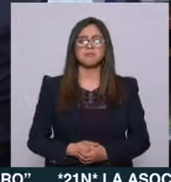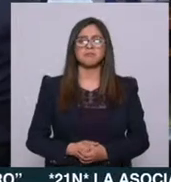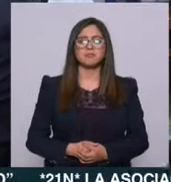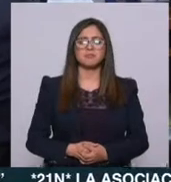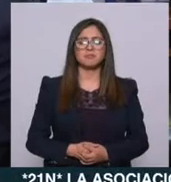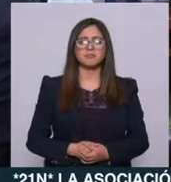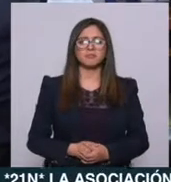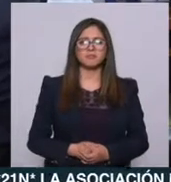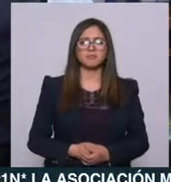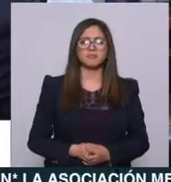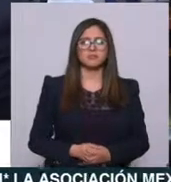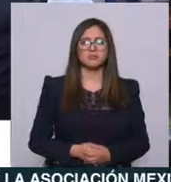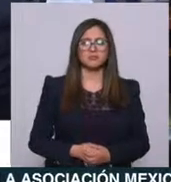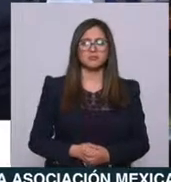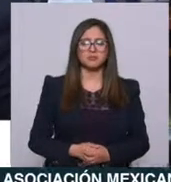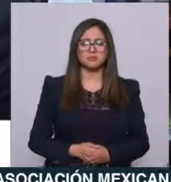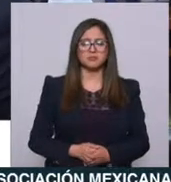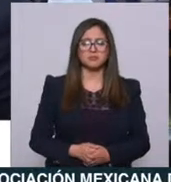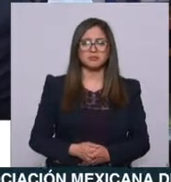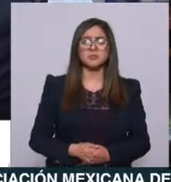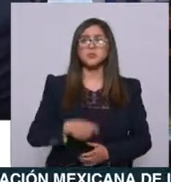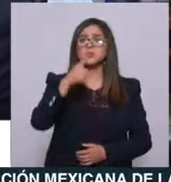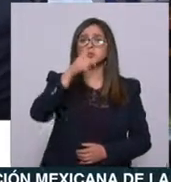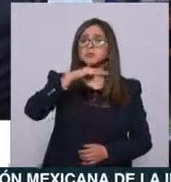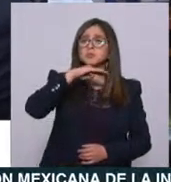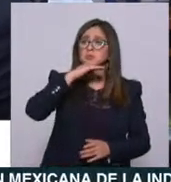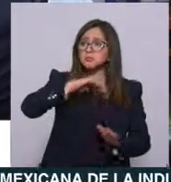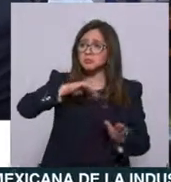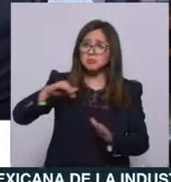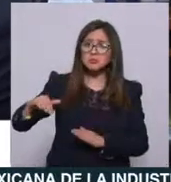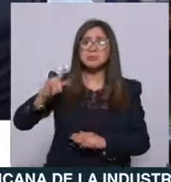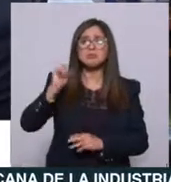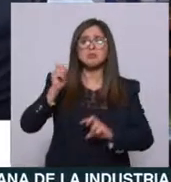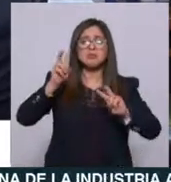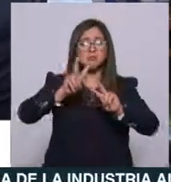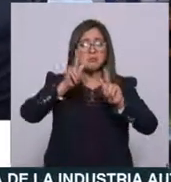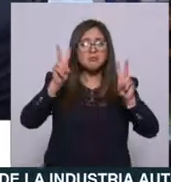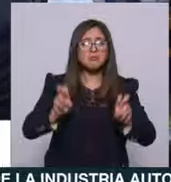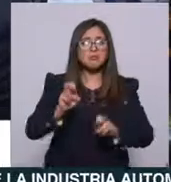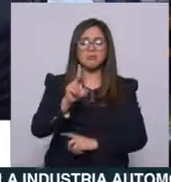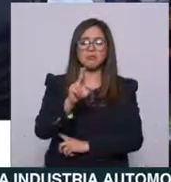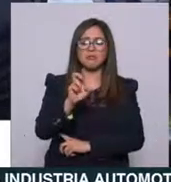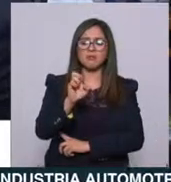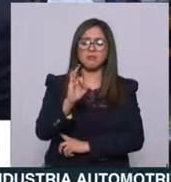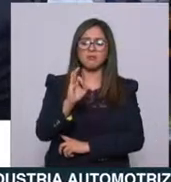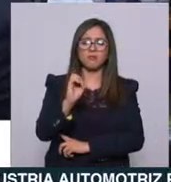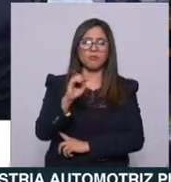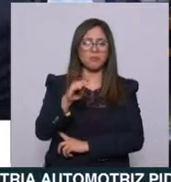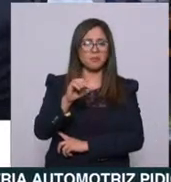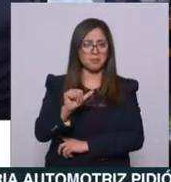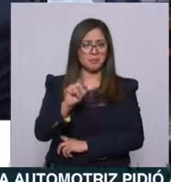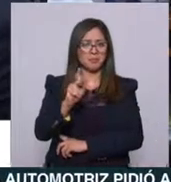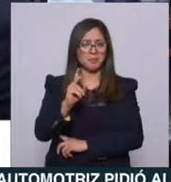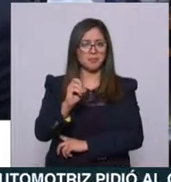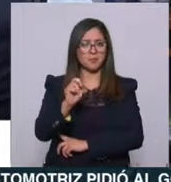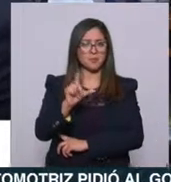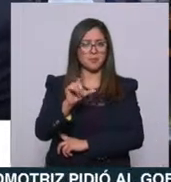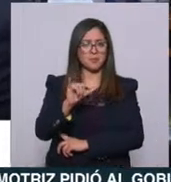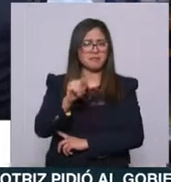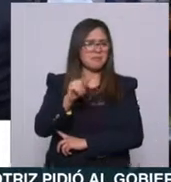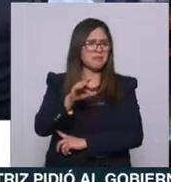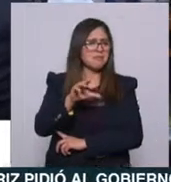lado el tema de la reforma política, ¿no? O sea, porque esto incentivaría una